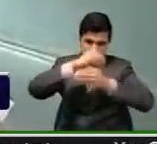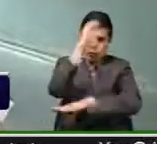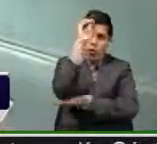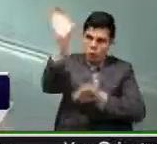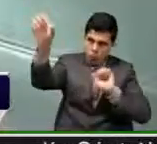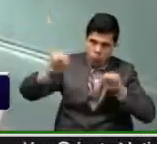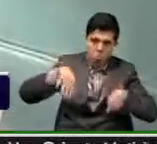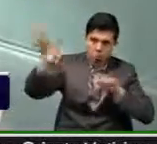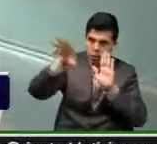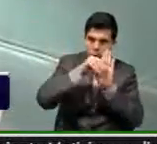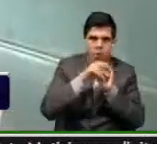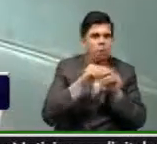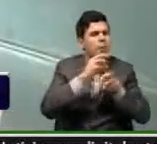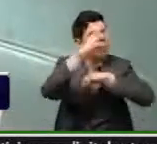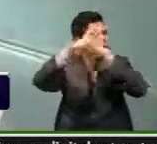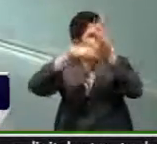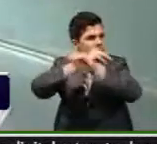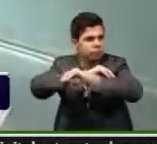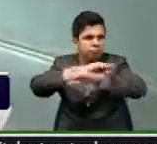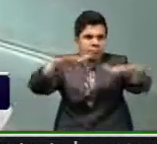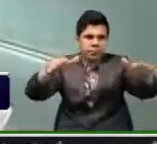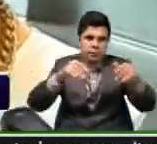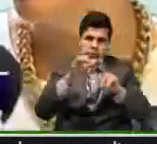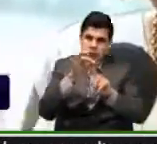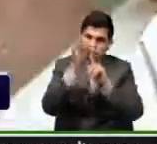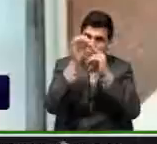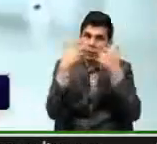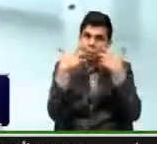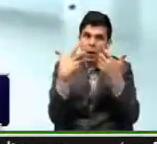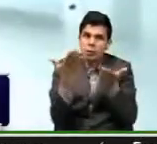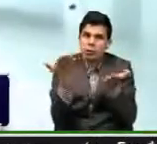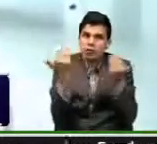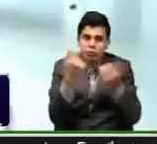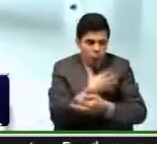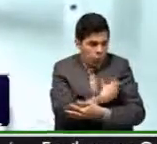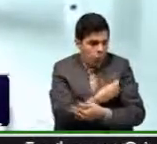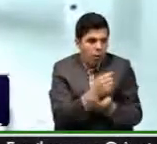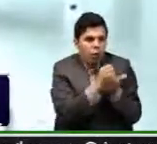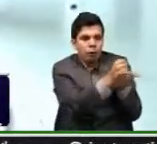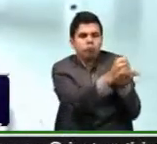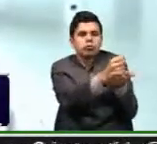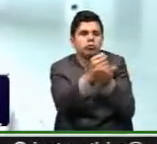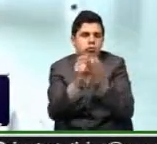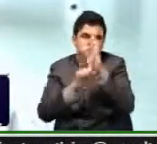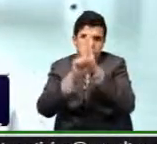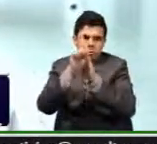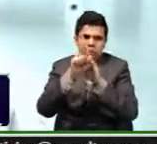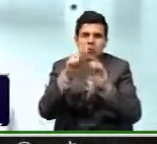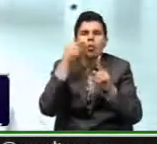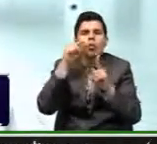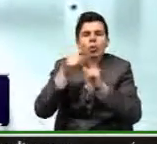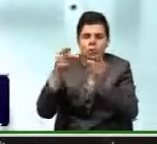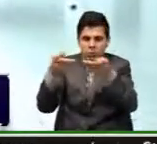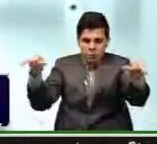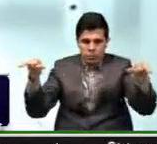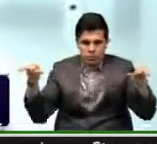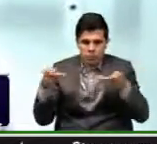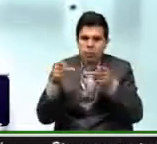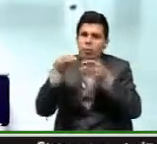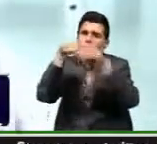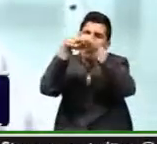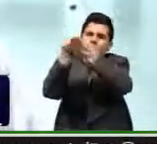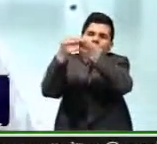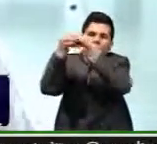el mundo realmente porque es un modelo costo efectivo la idea es tener un banco de leche en la región que